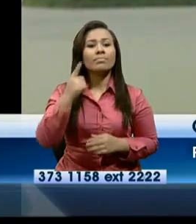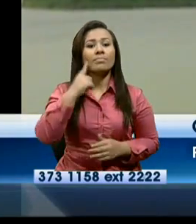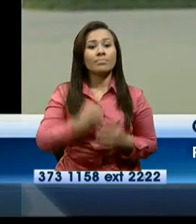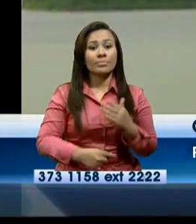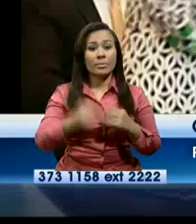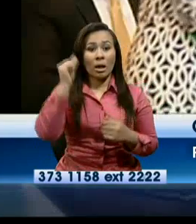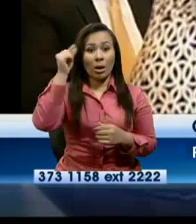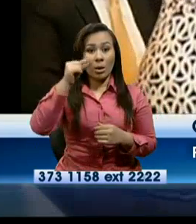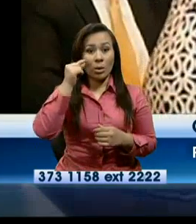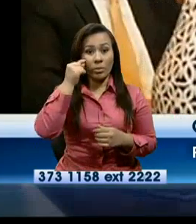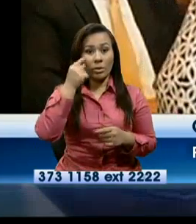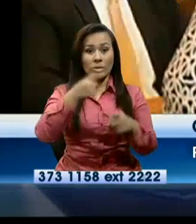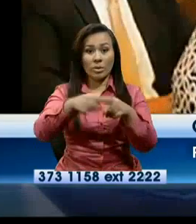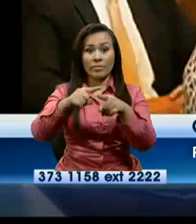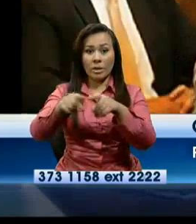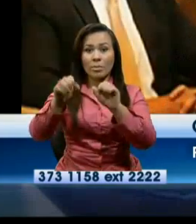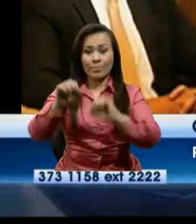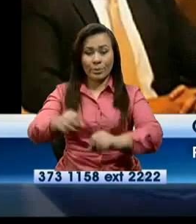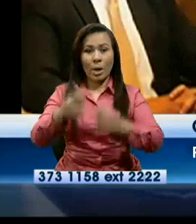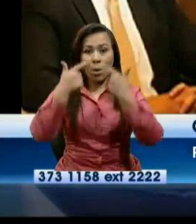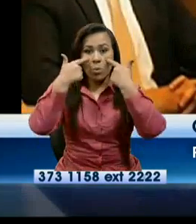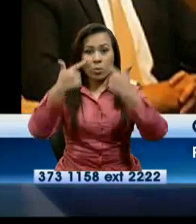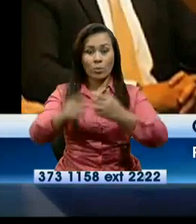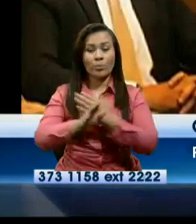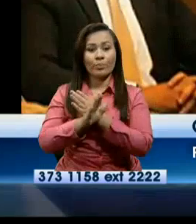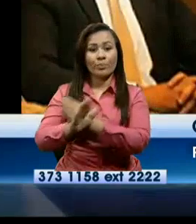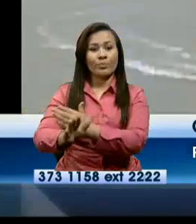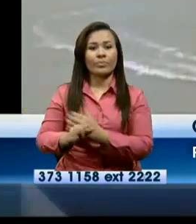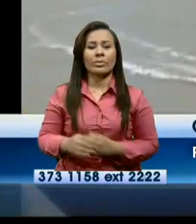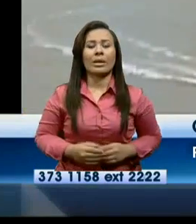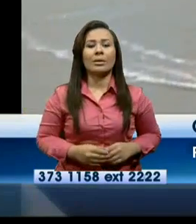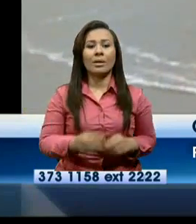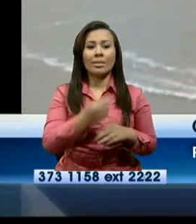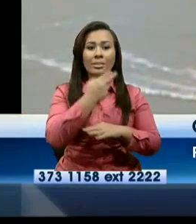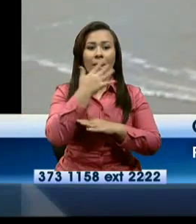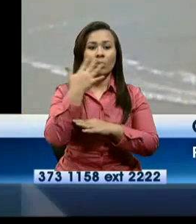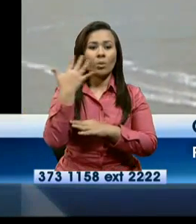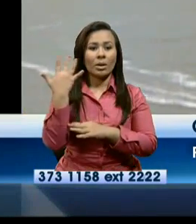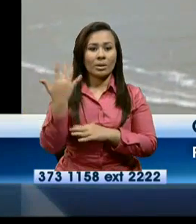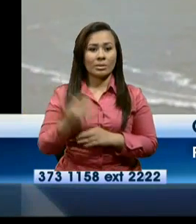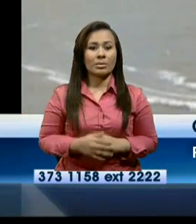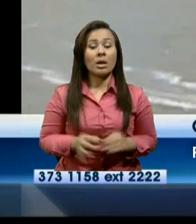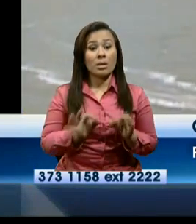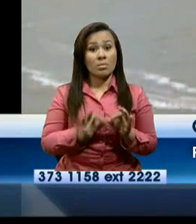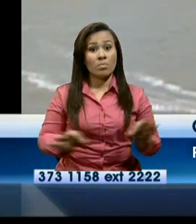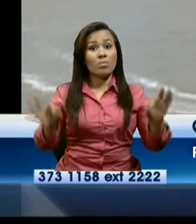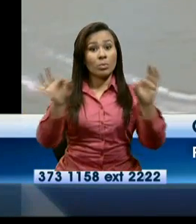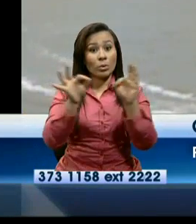gobiernos seccionales puedan preservar uno de los recursos naturales más